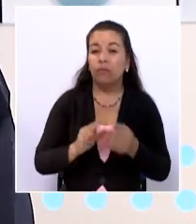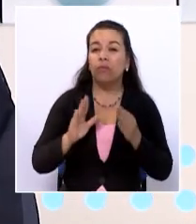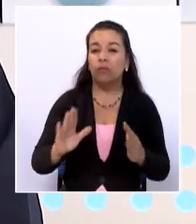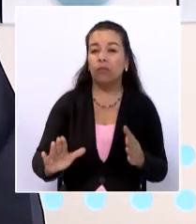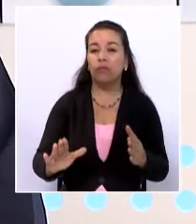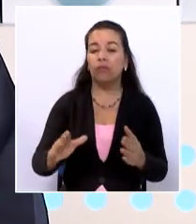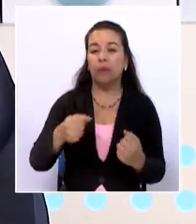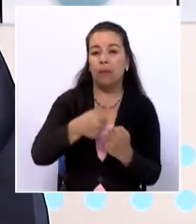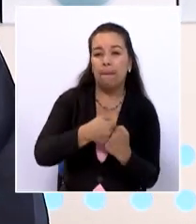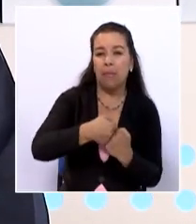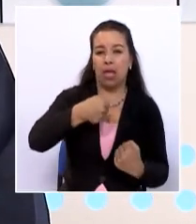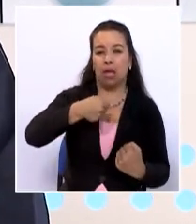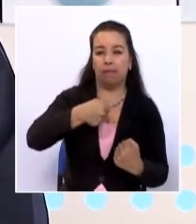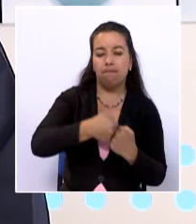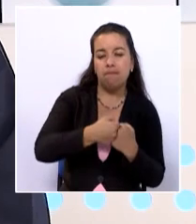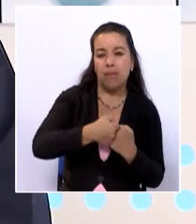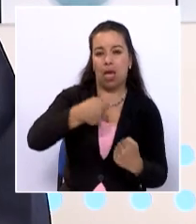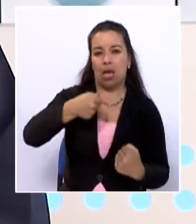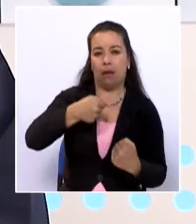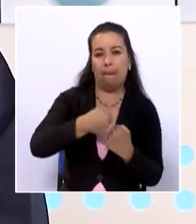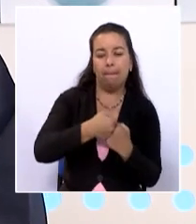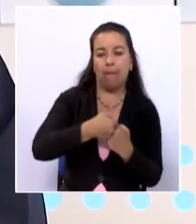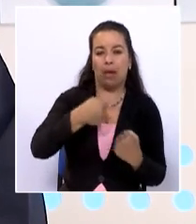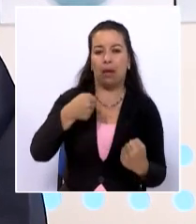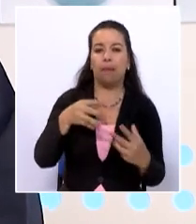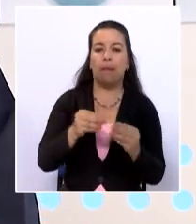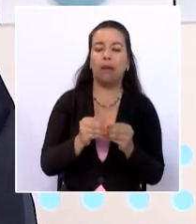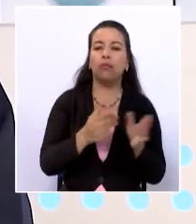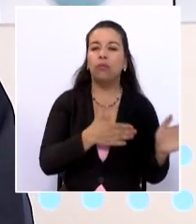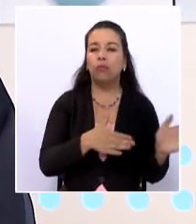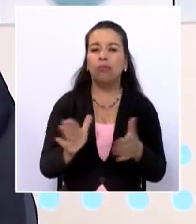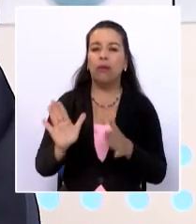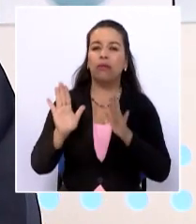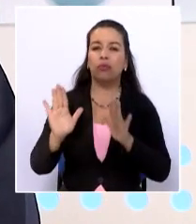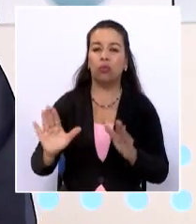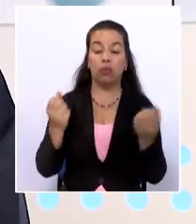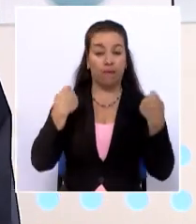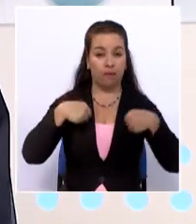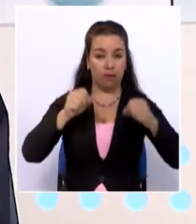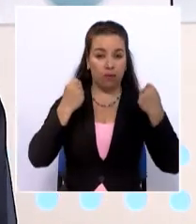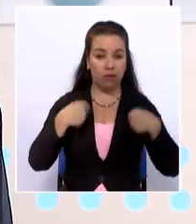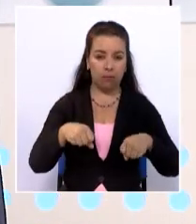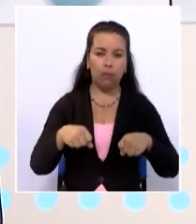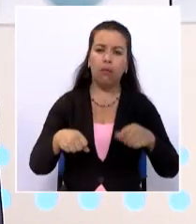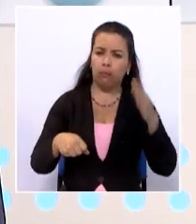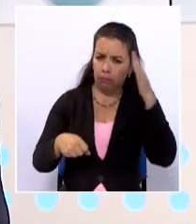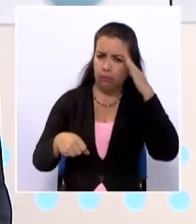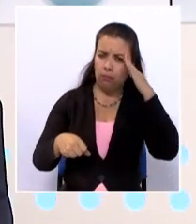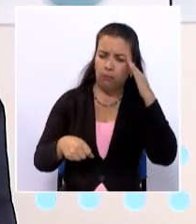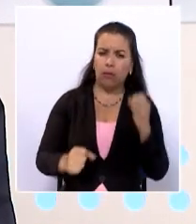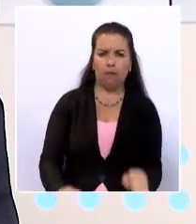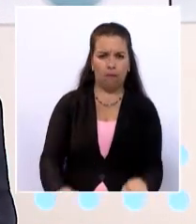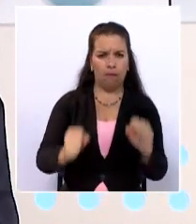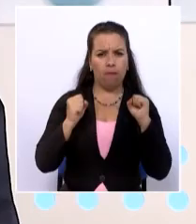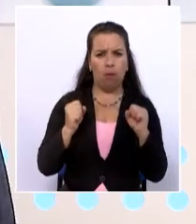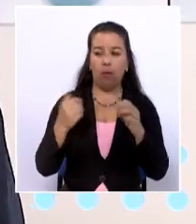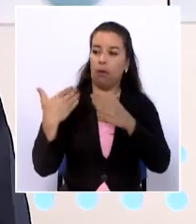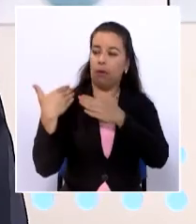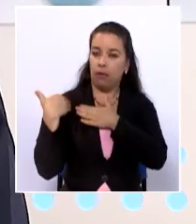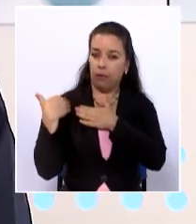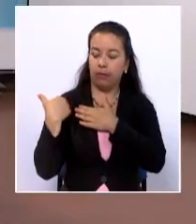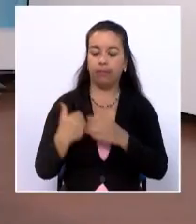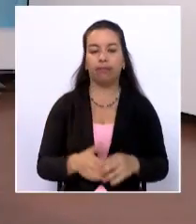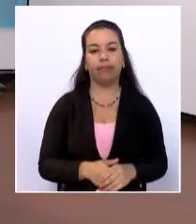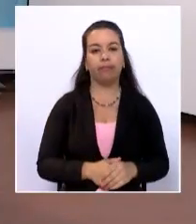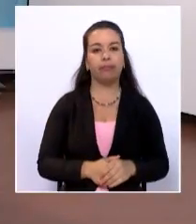compresión que se genera a nivel articular y de un plan no solamente fisioterapéutico sino también de un plan de fortalecimiento responsable y bien